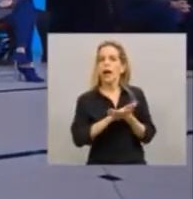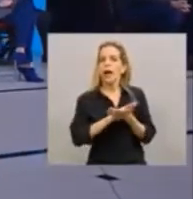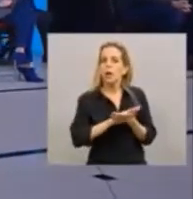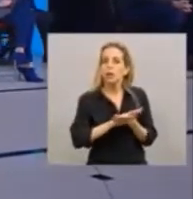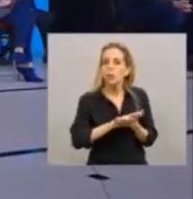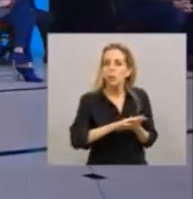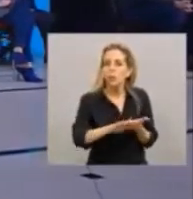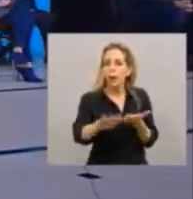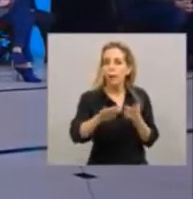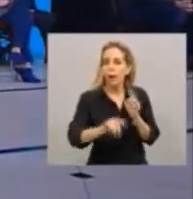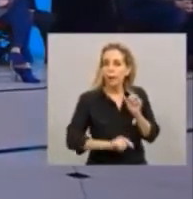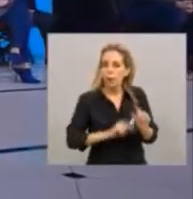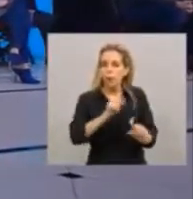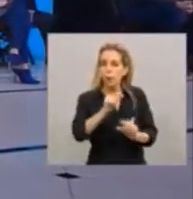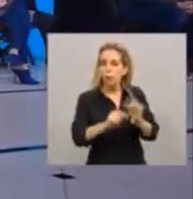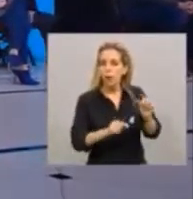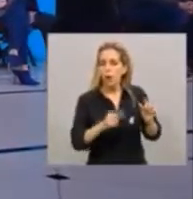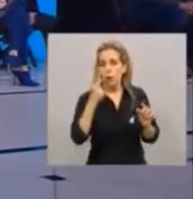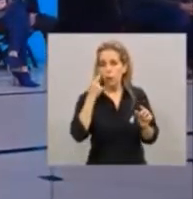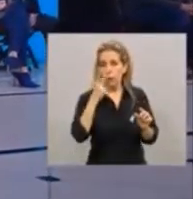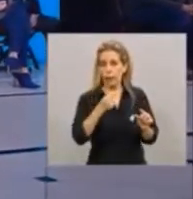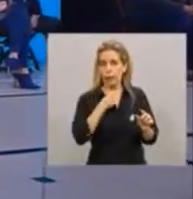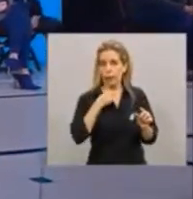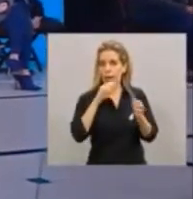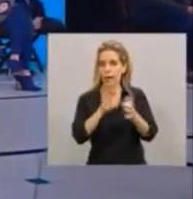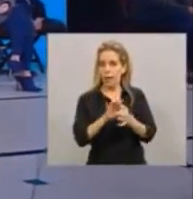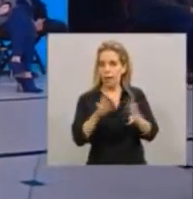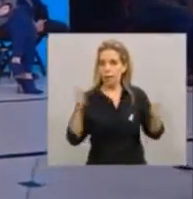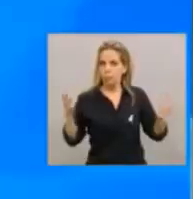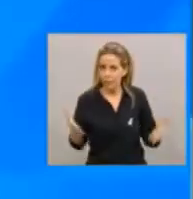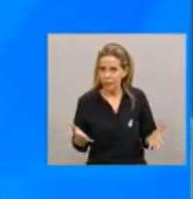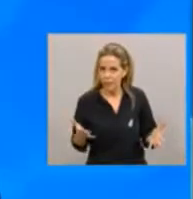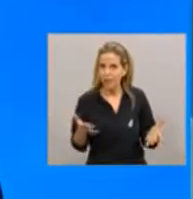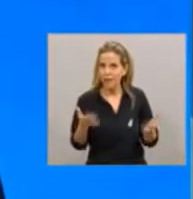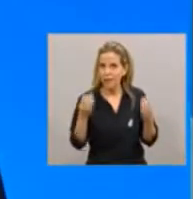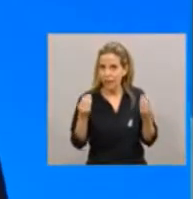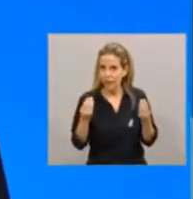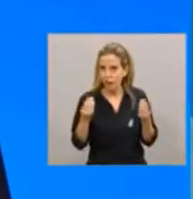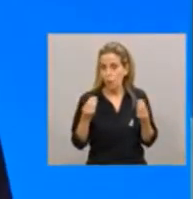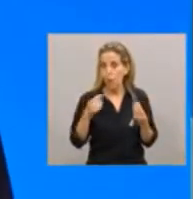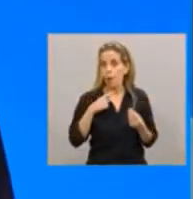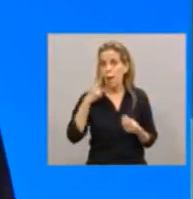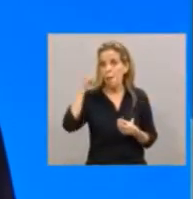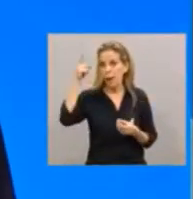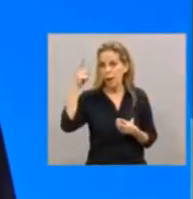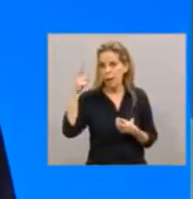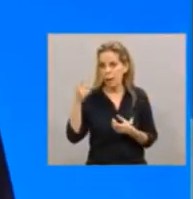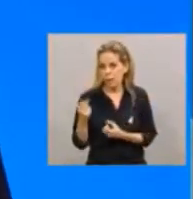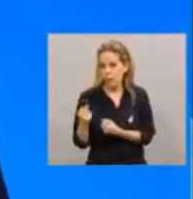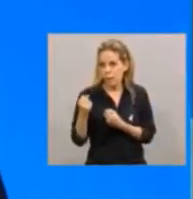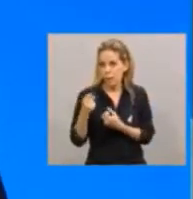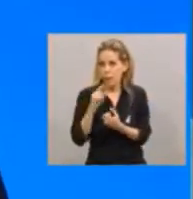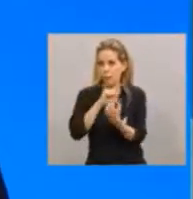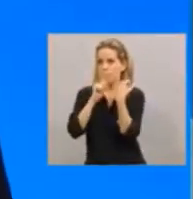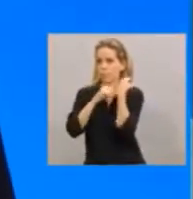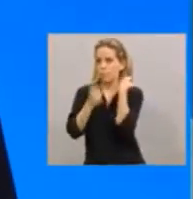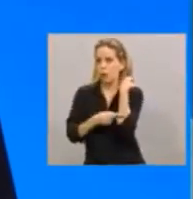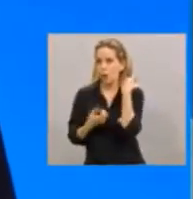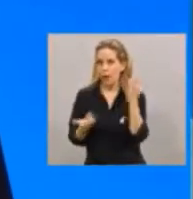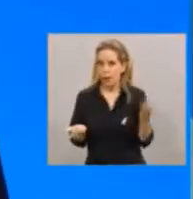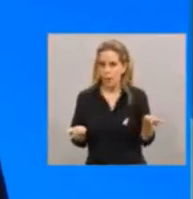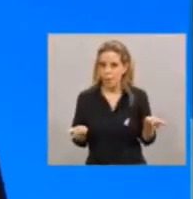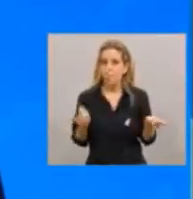enfrentando a uno de los imperios más grandes de entonces el imperio del reino de españa pero